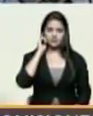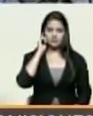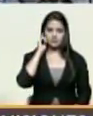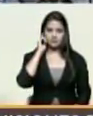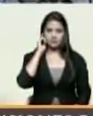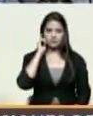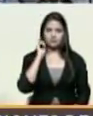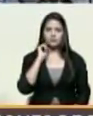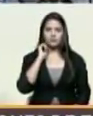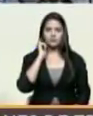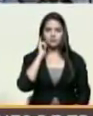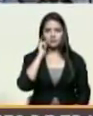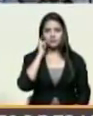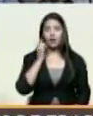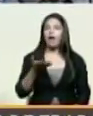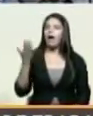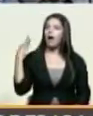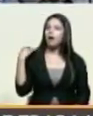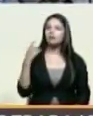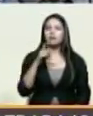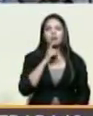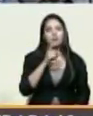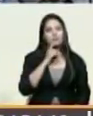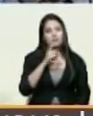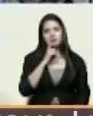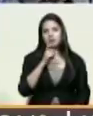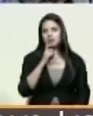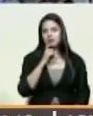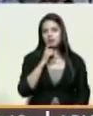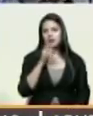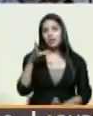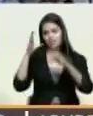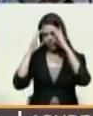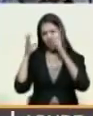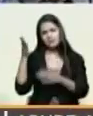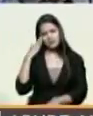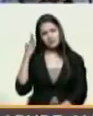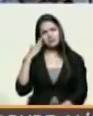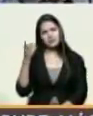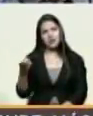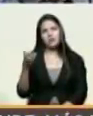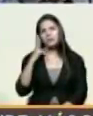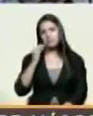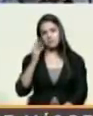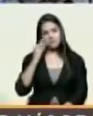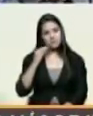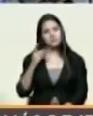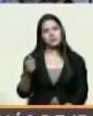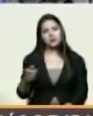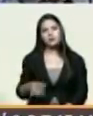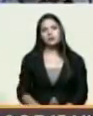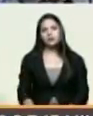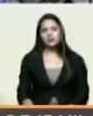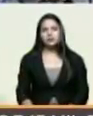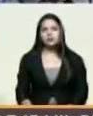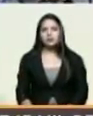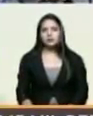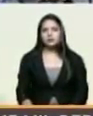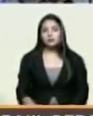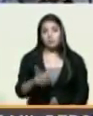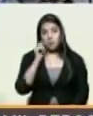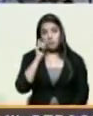Antes, termino con esto, antes era muy complicado. Lo sabe de él, que lo vivió en carne propia. Su